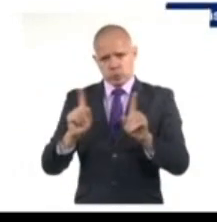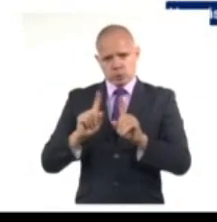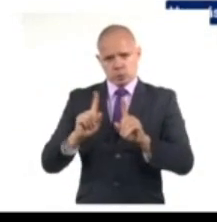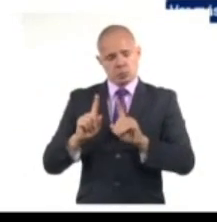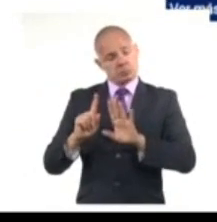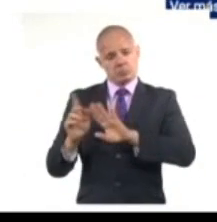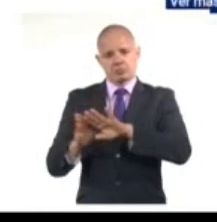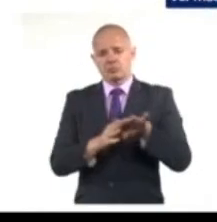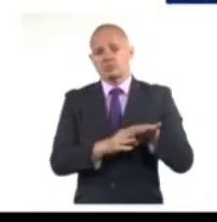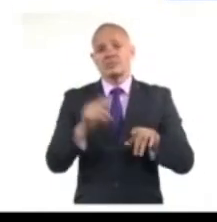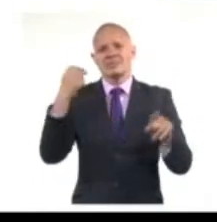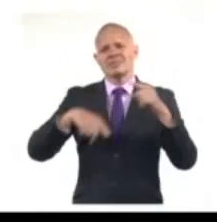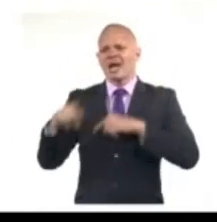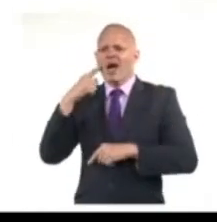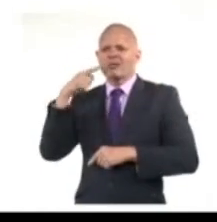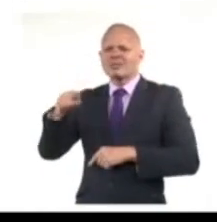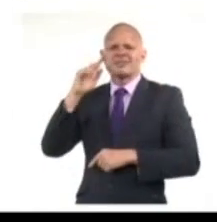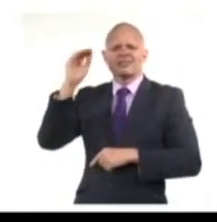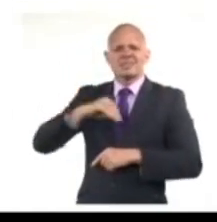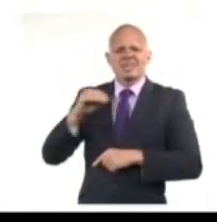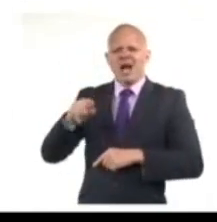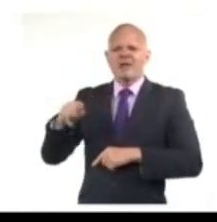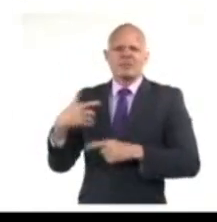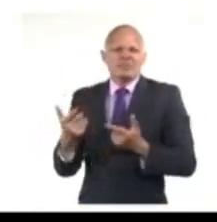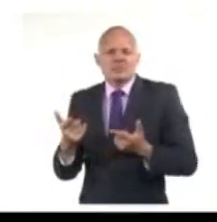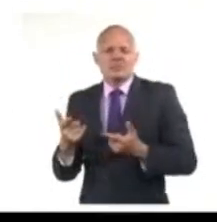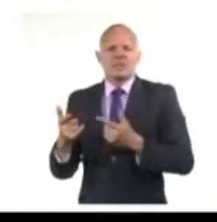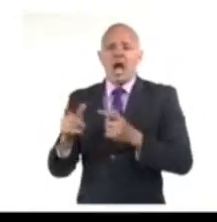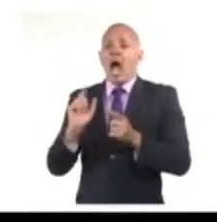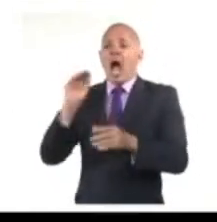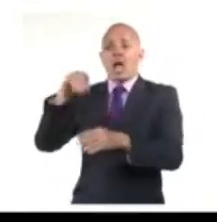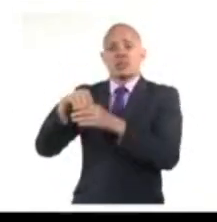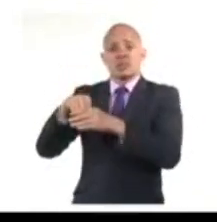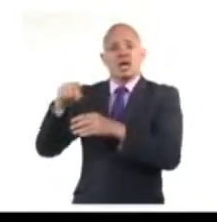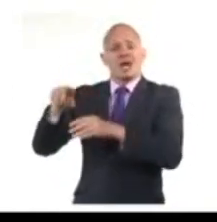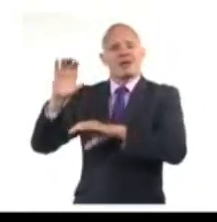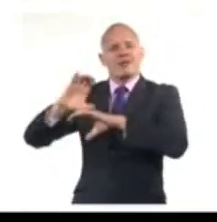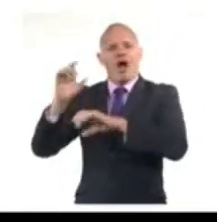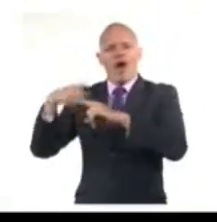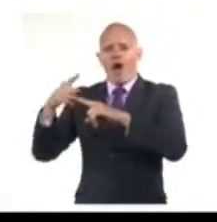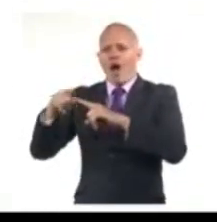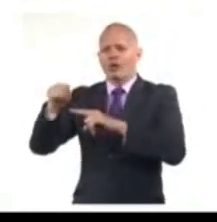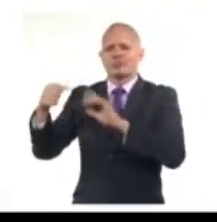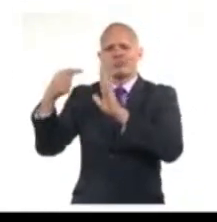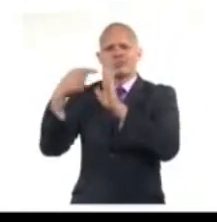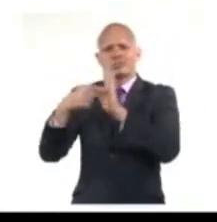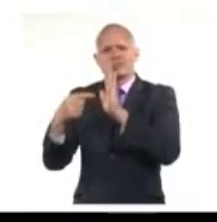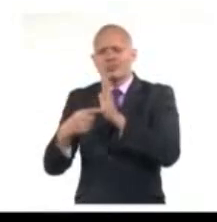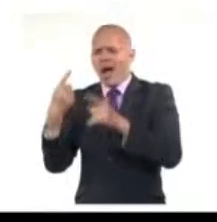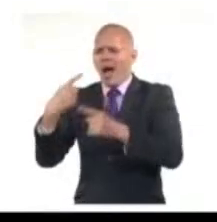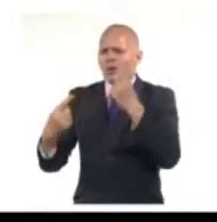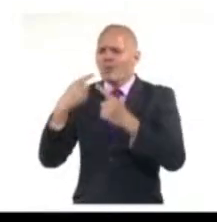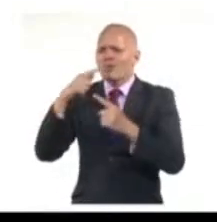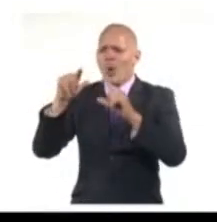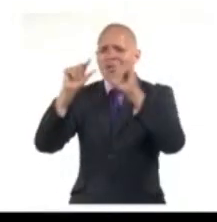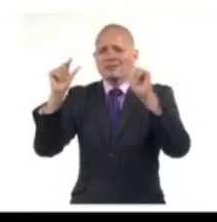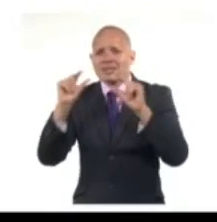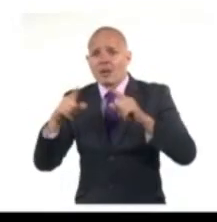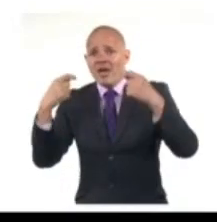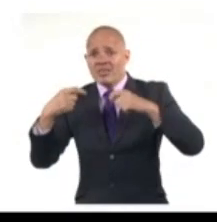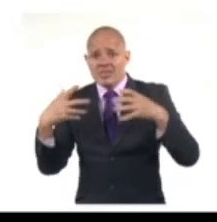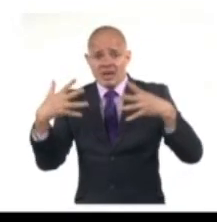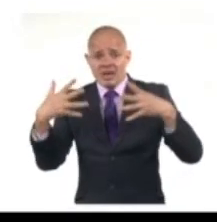reunión delibere sobre los temas más urgentes y complejos del hemisferio, y las propias contradicciones de su endeble y polarizado sistema político,